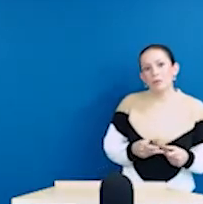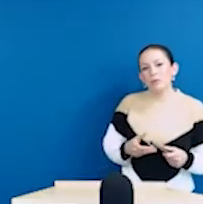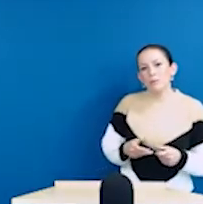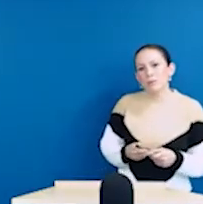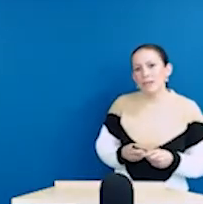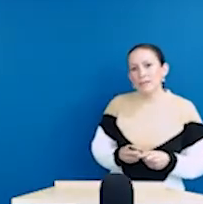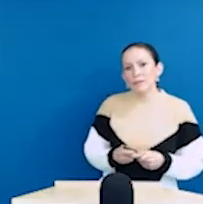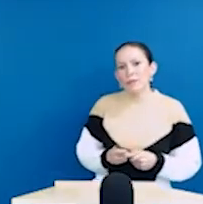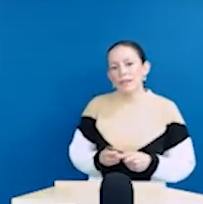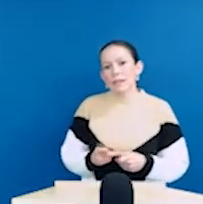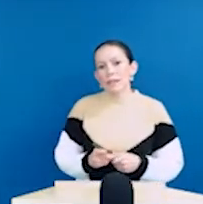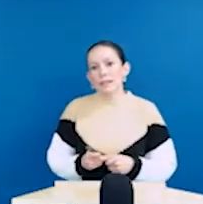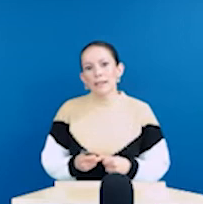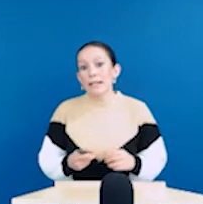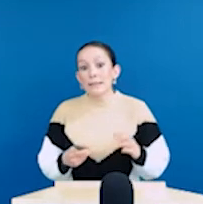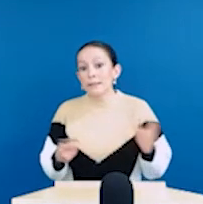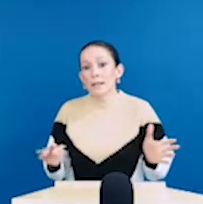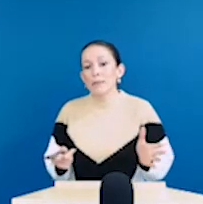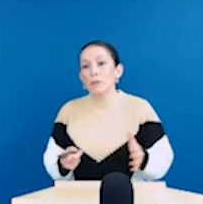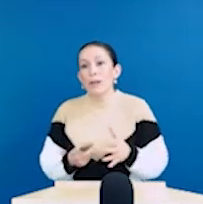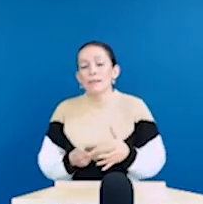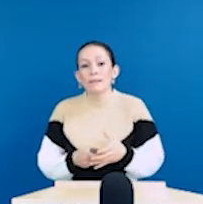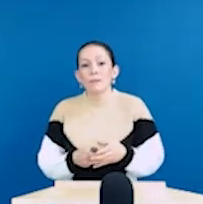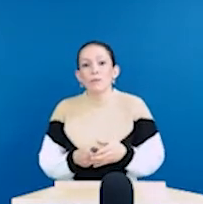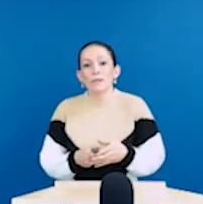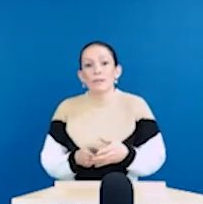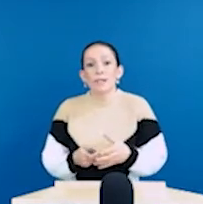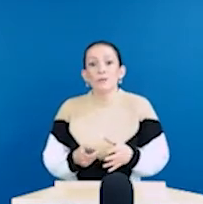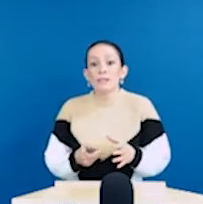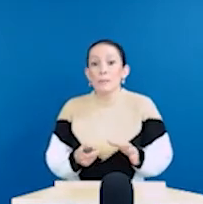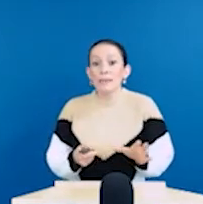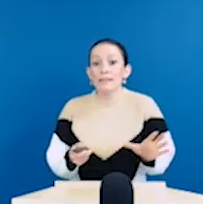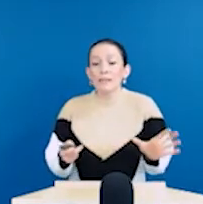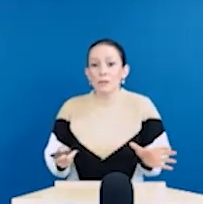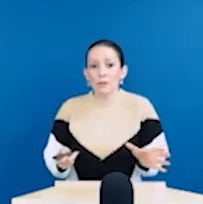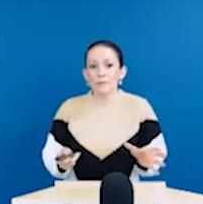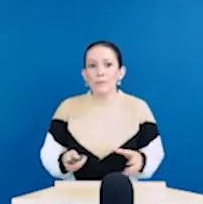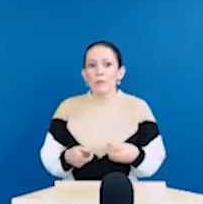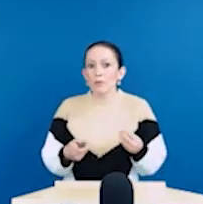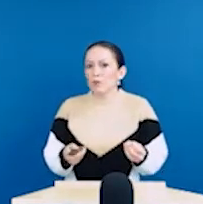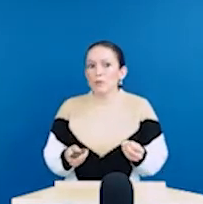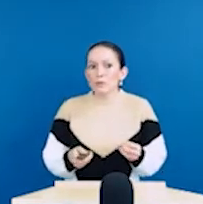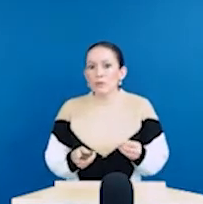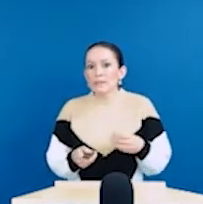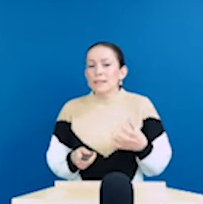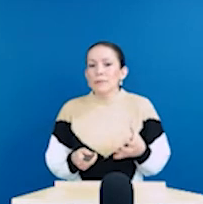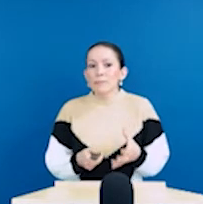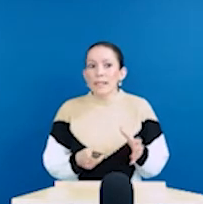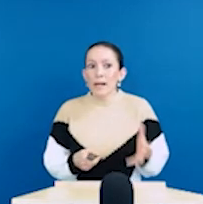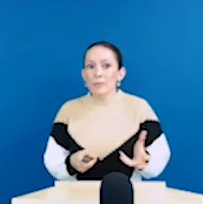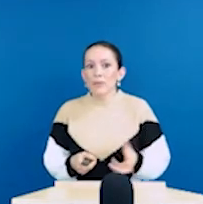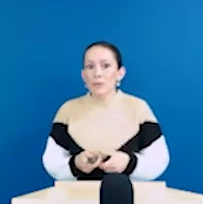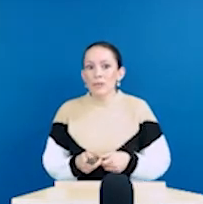que nosotros tenemos un registro en el sistema, todas las instituciones tienen un sistema distinto. Nosotros